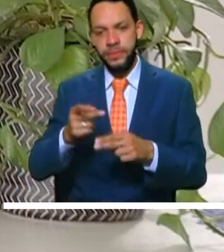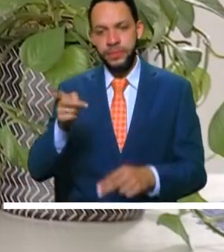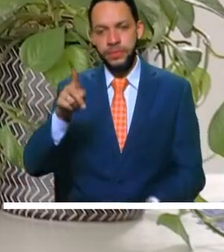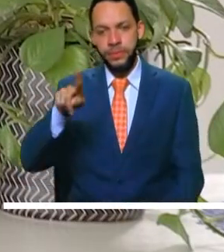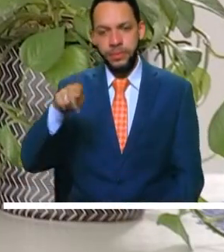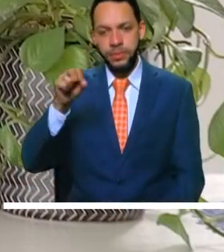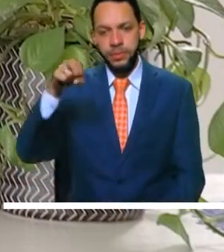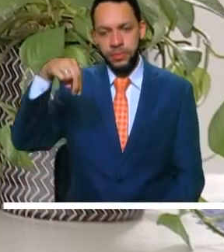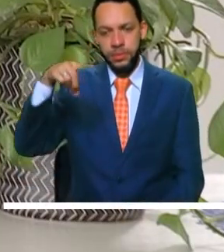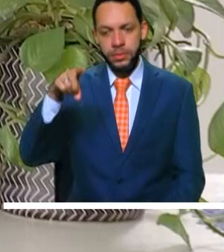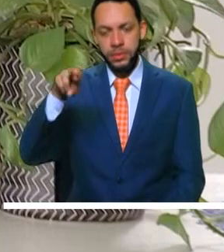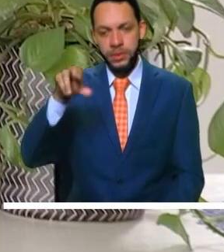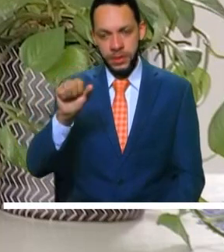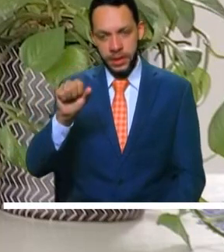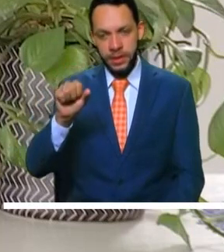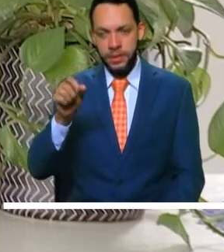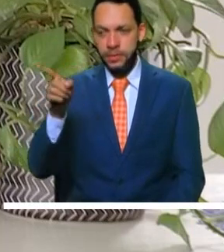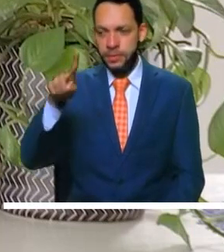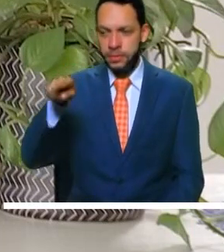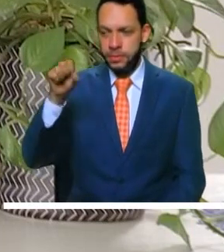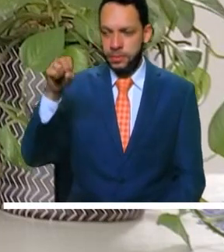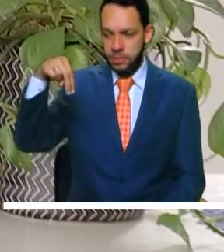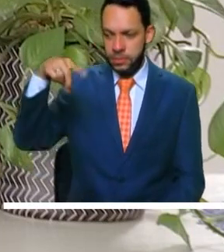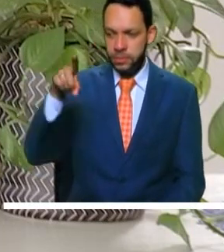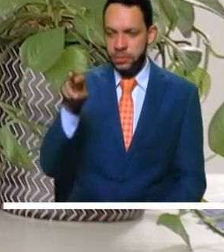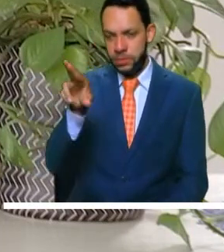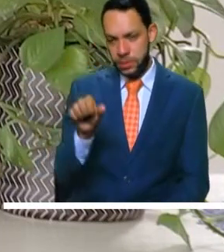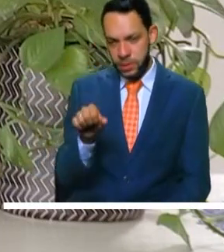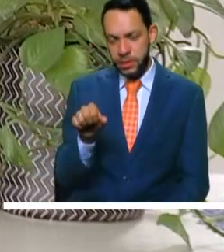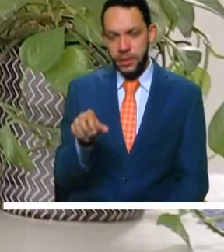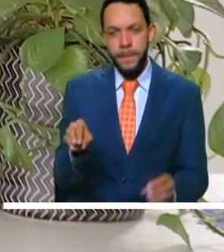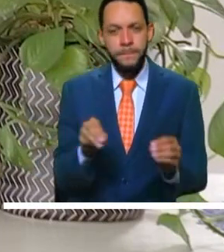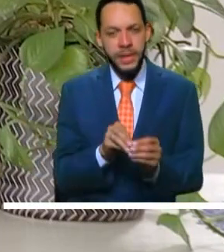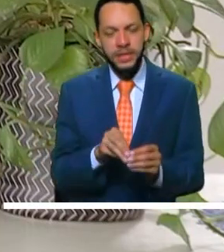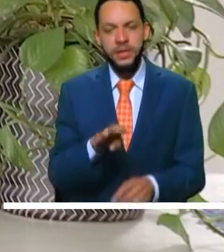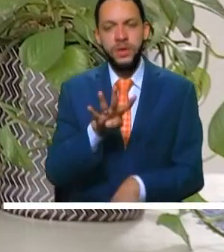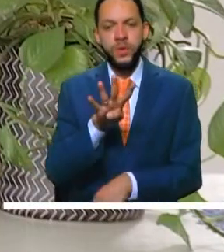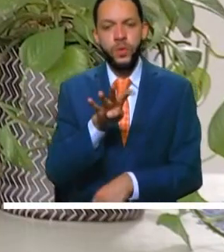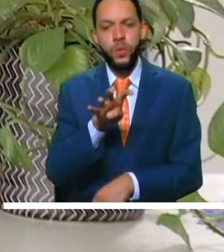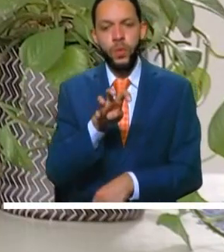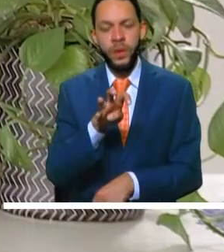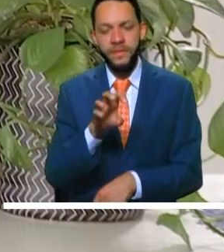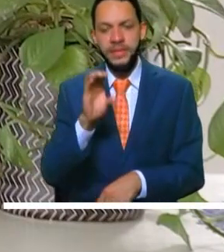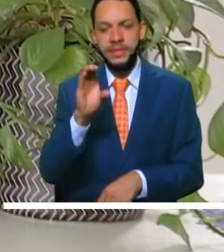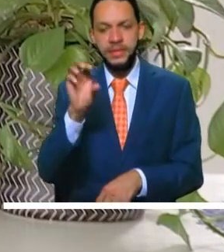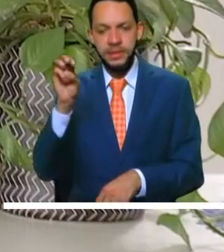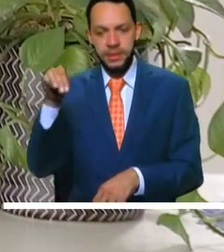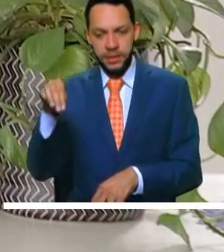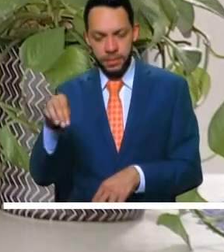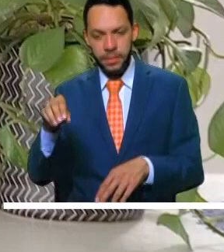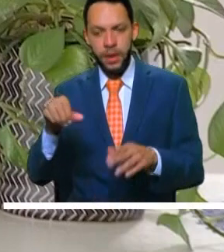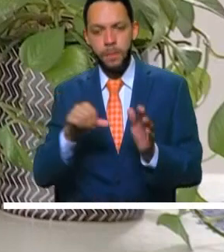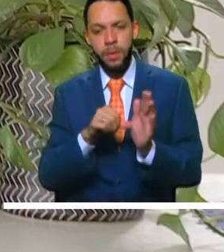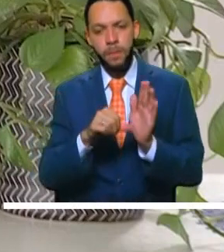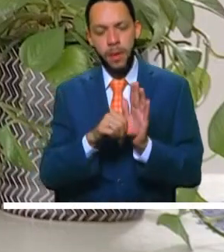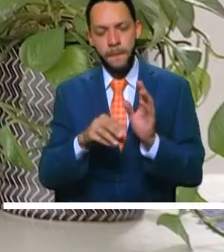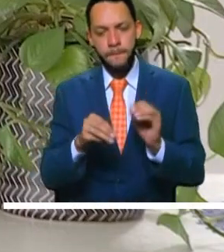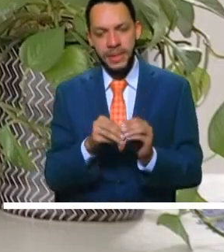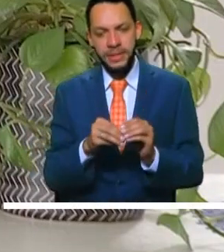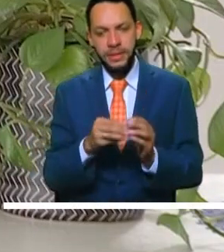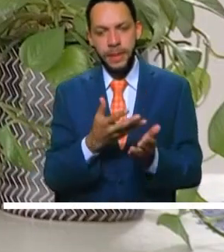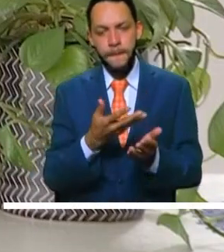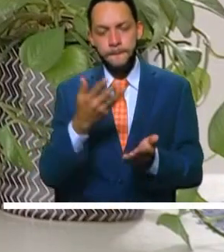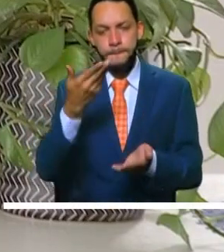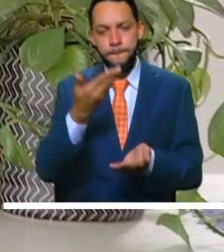13 centímetros de periodo abdominal, 9 centímetros de cadera, pero en la balanza bajó 2